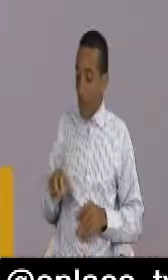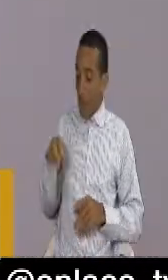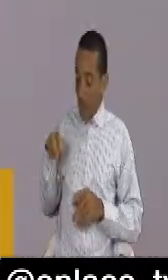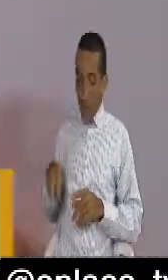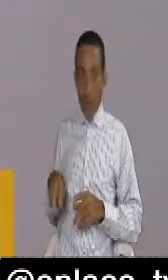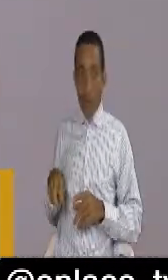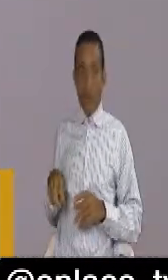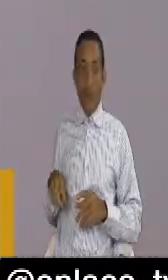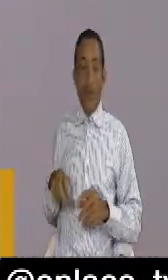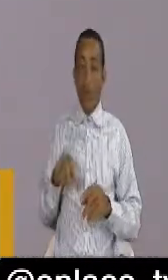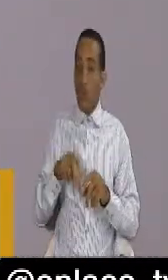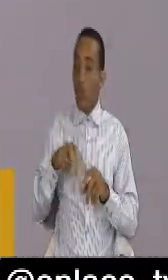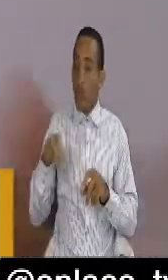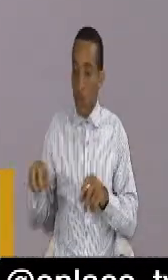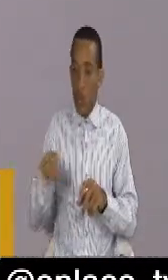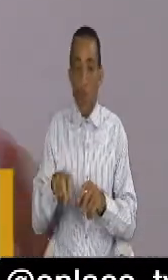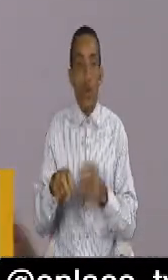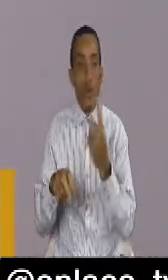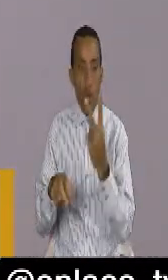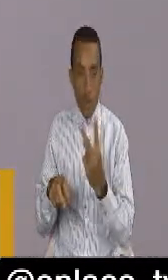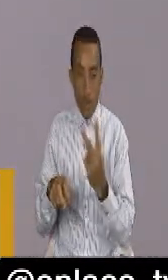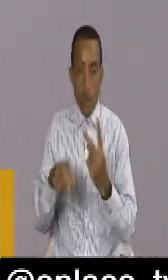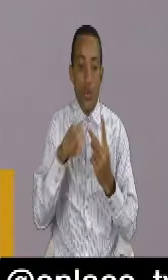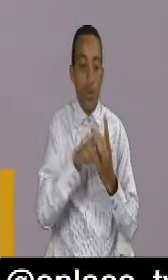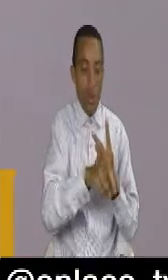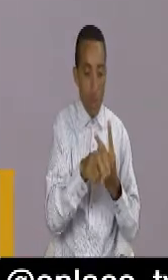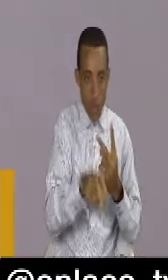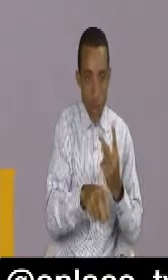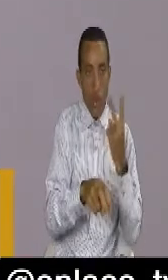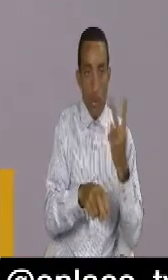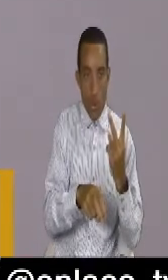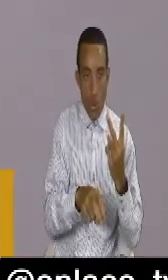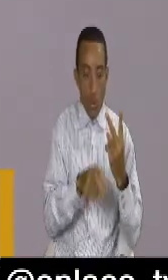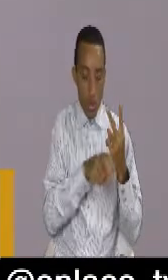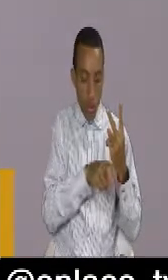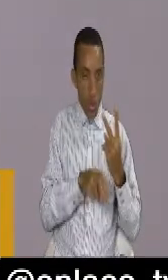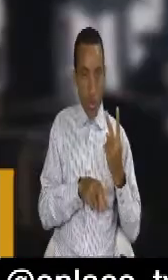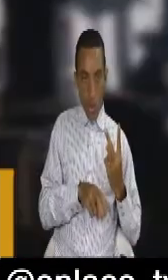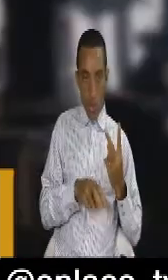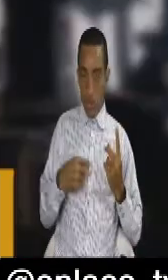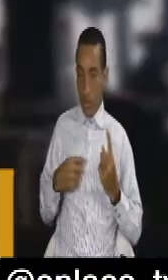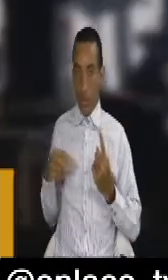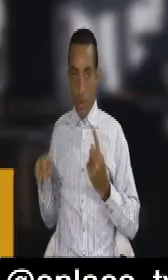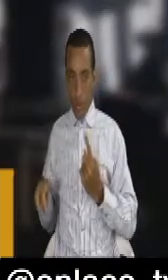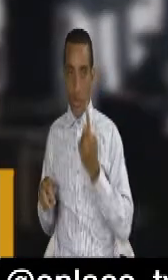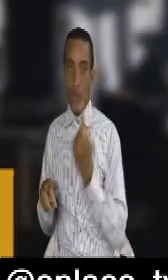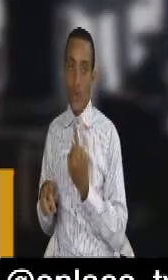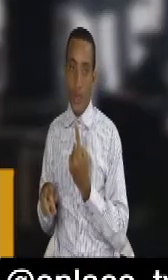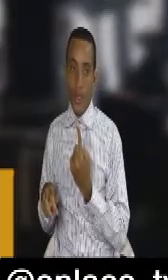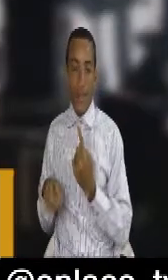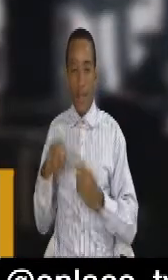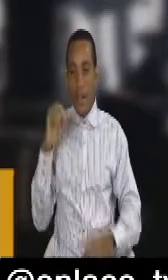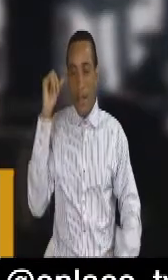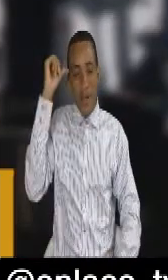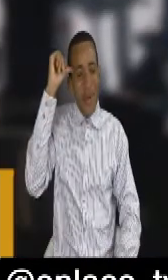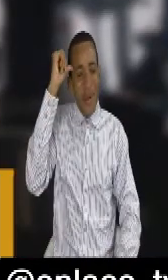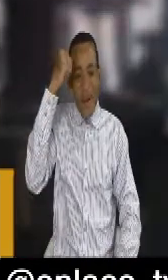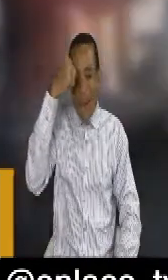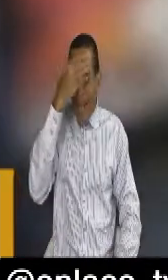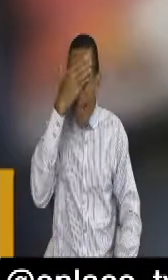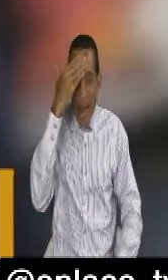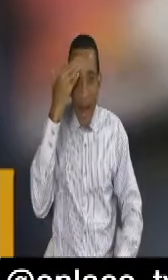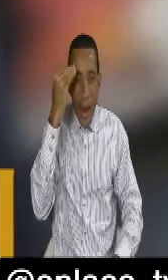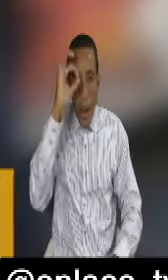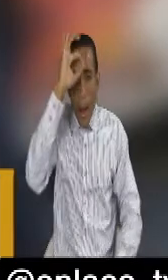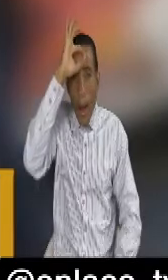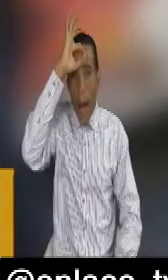dos puestos. También adelante mío venía otro puesto así solo. Pero la verdad no me di cuenta de nada, no me acuerdo nada. La joven que